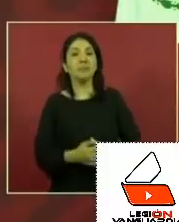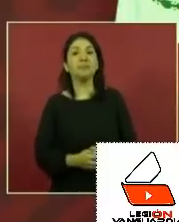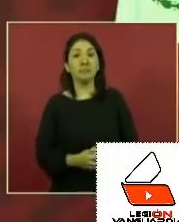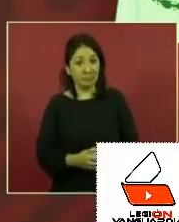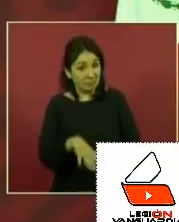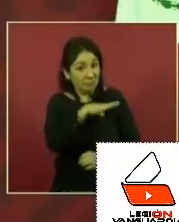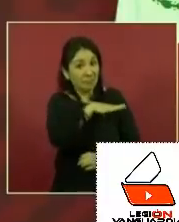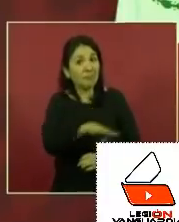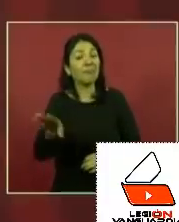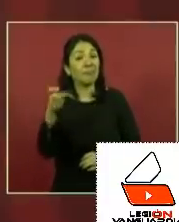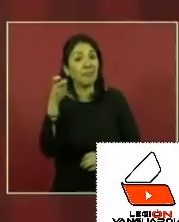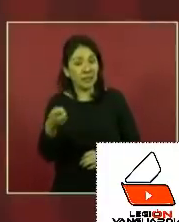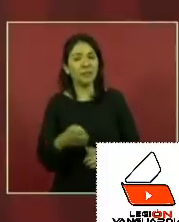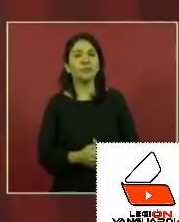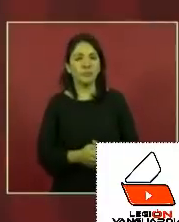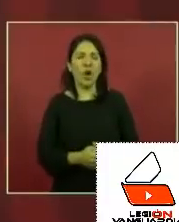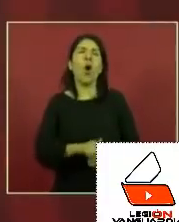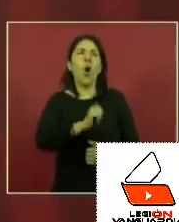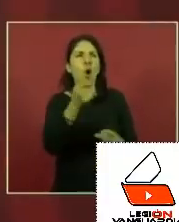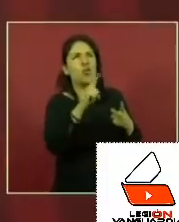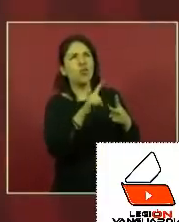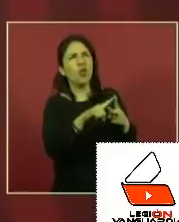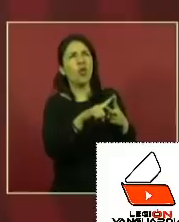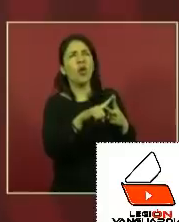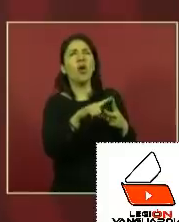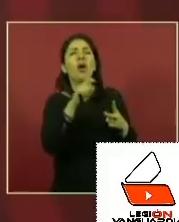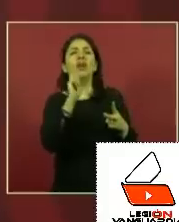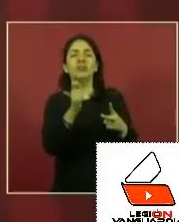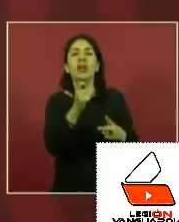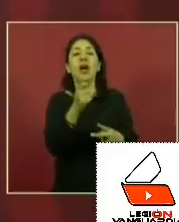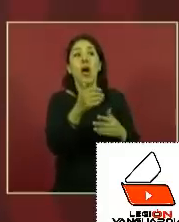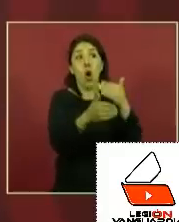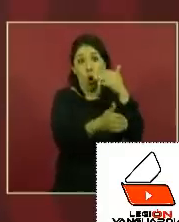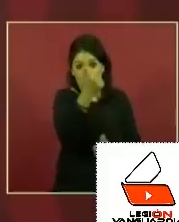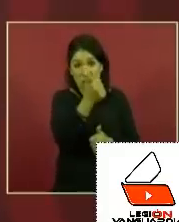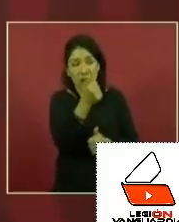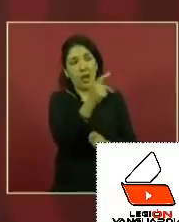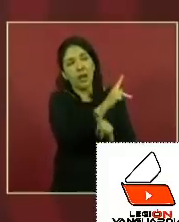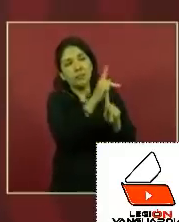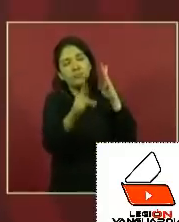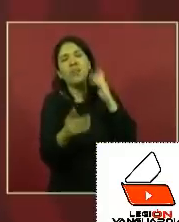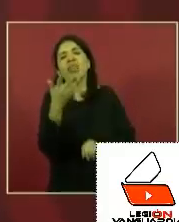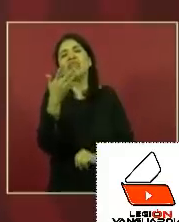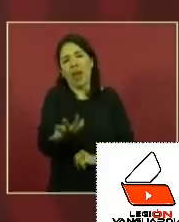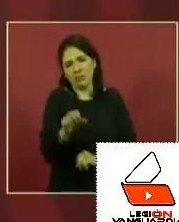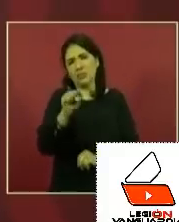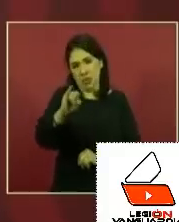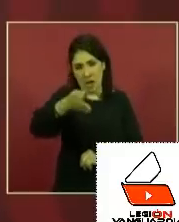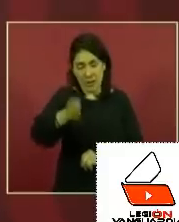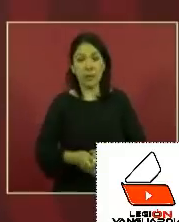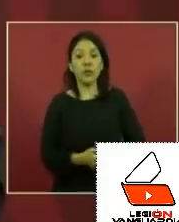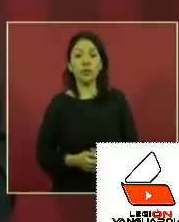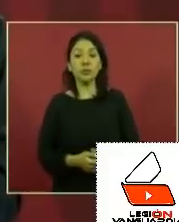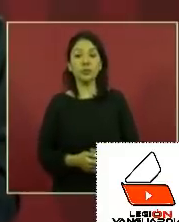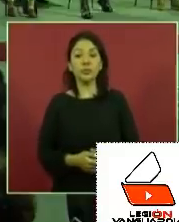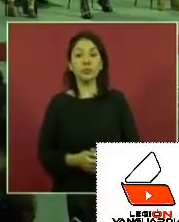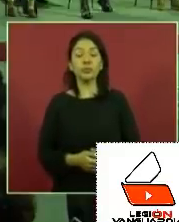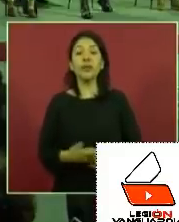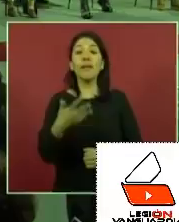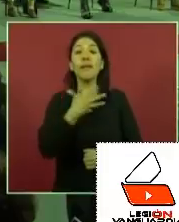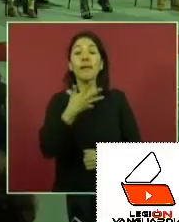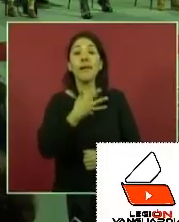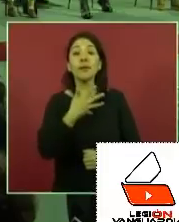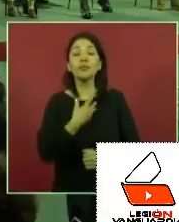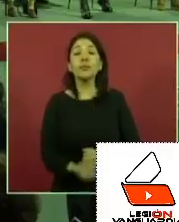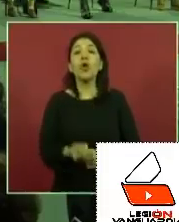Y de 11, 10 en otro Hubieron dos